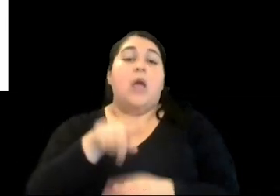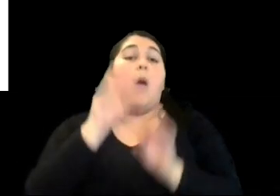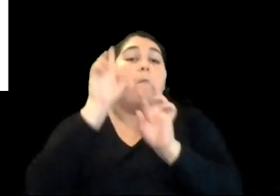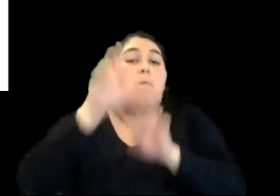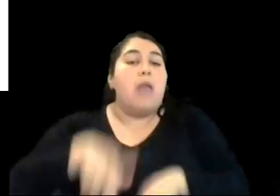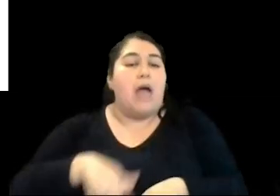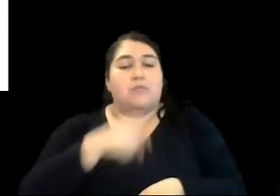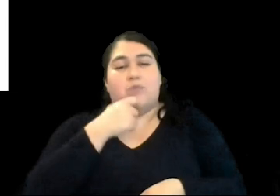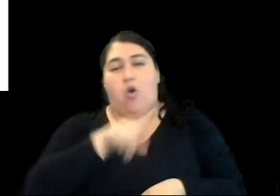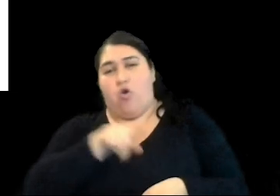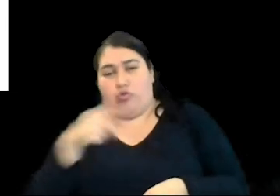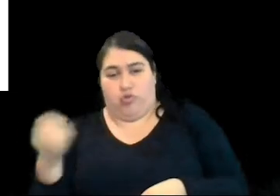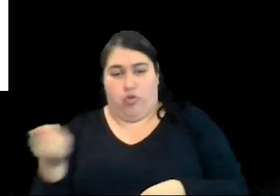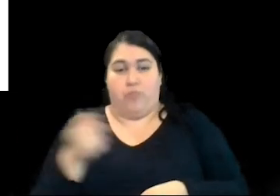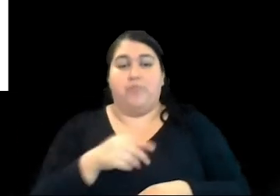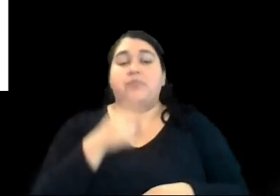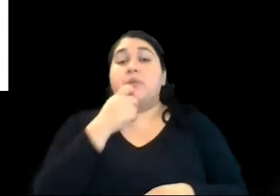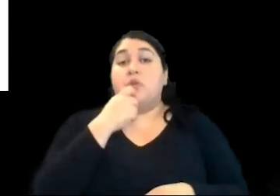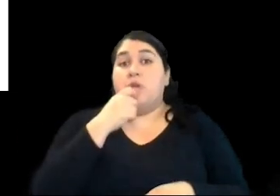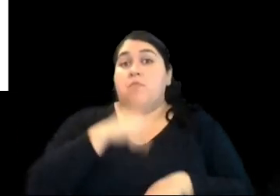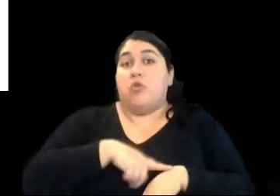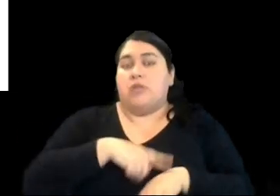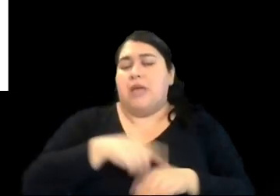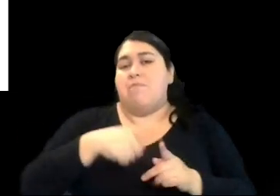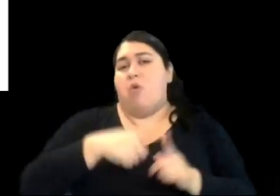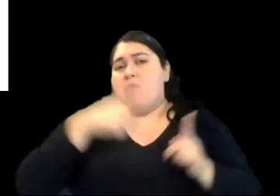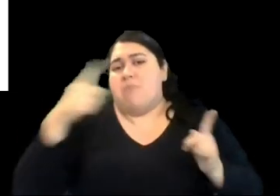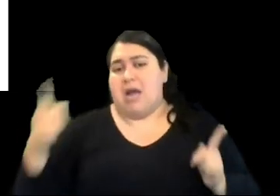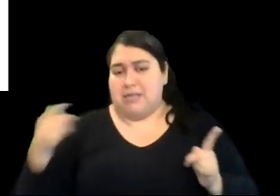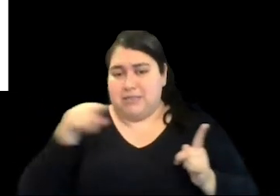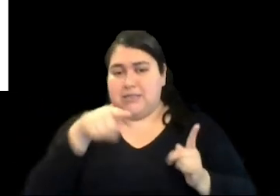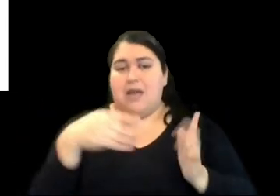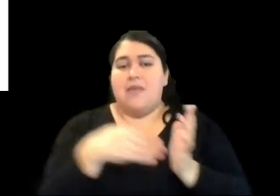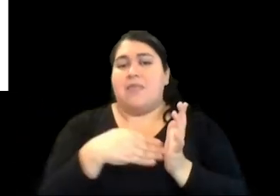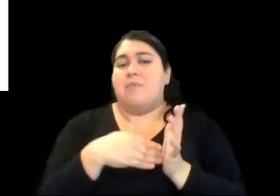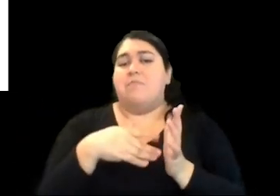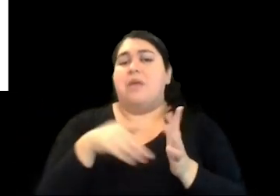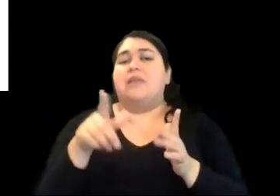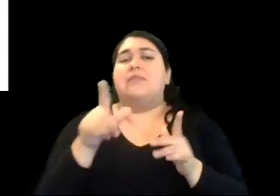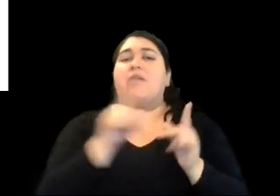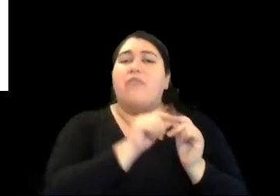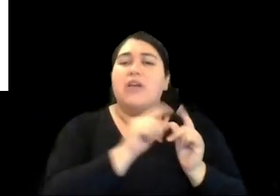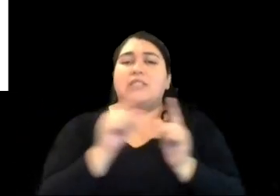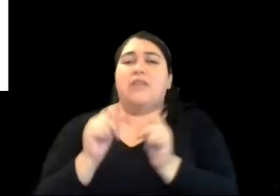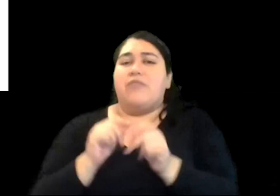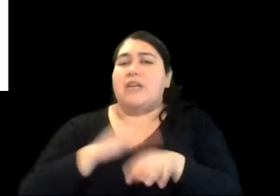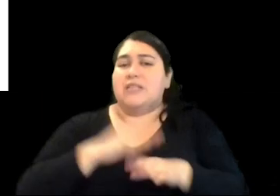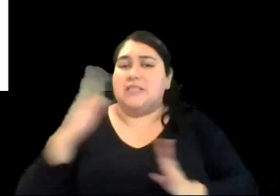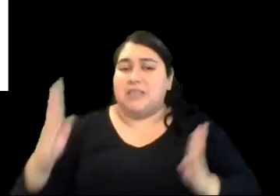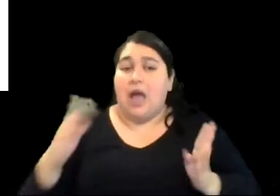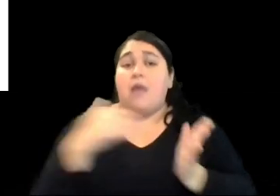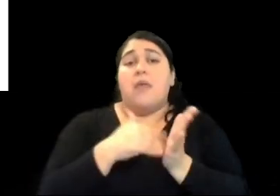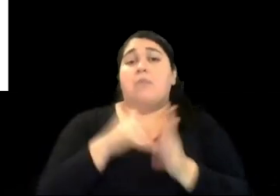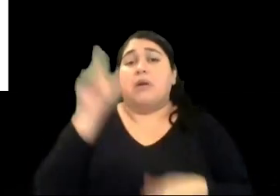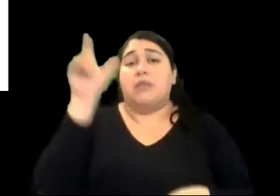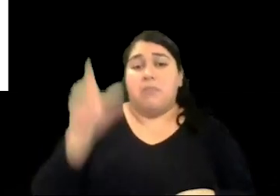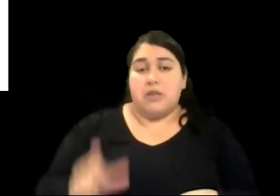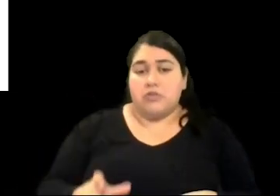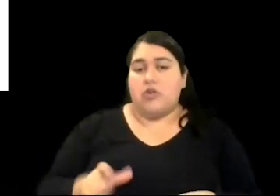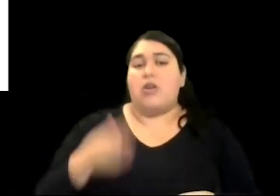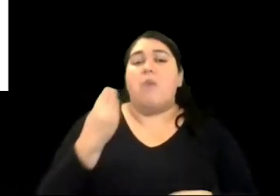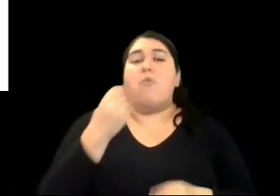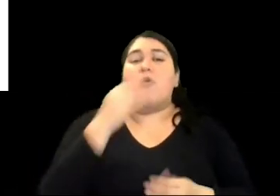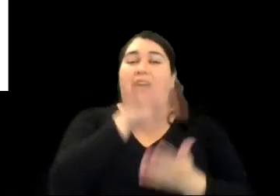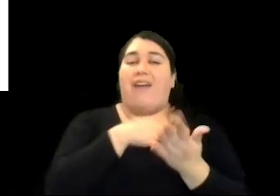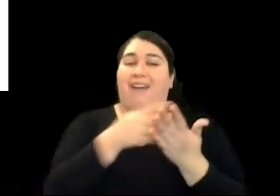pago que es mucho más holgado en horizonte temporal y que depende del tipo de contribuyente, porque acá en este esquema no depende